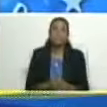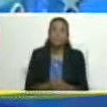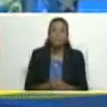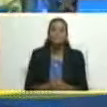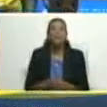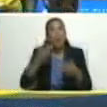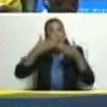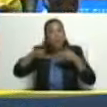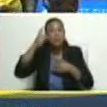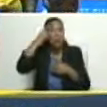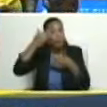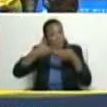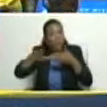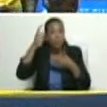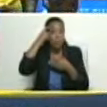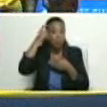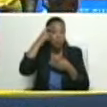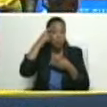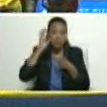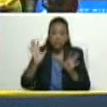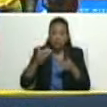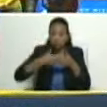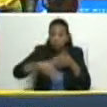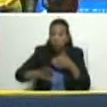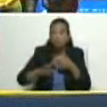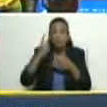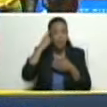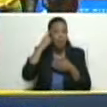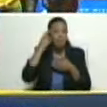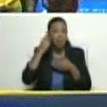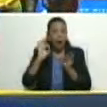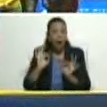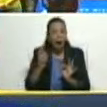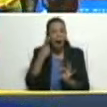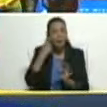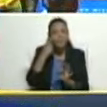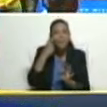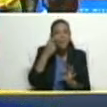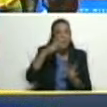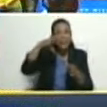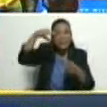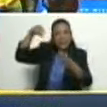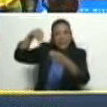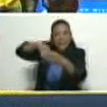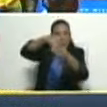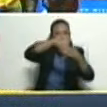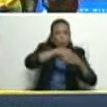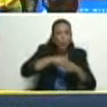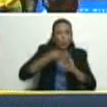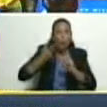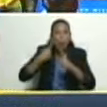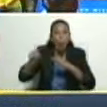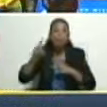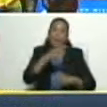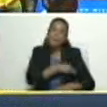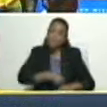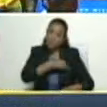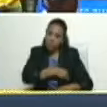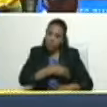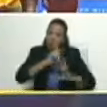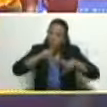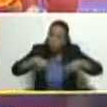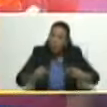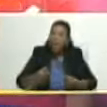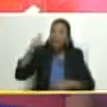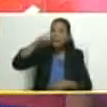En los próximos días veremos el nacimiento de otras nuevas